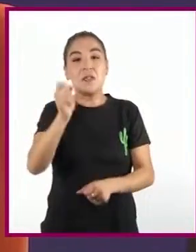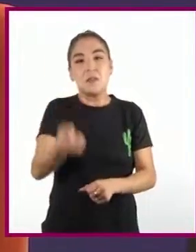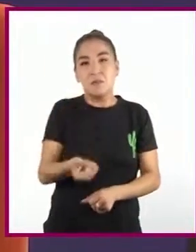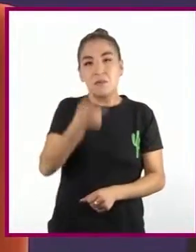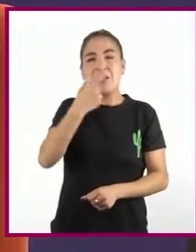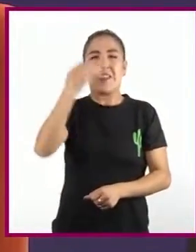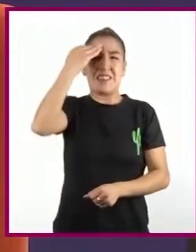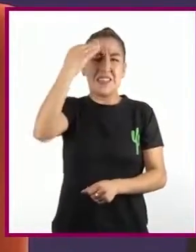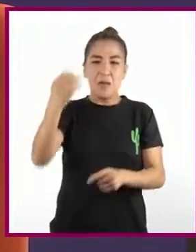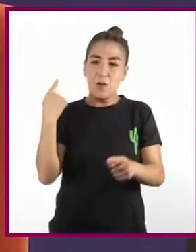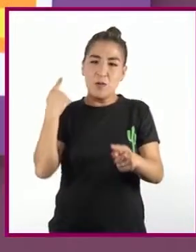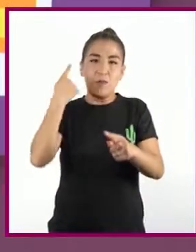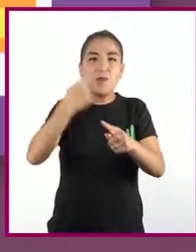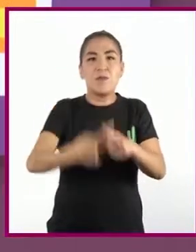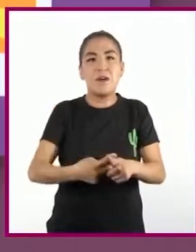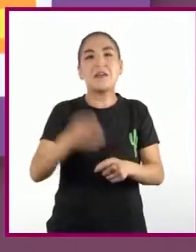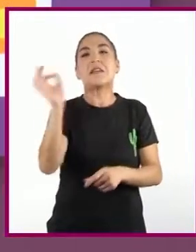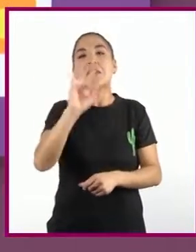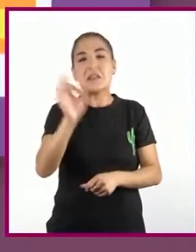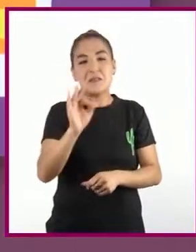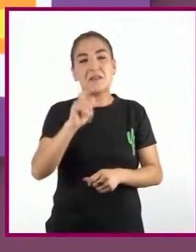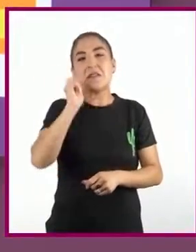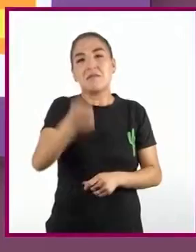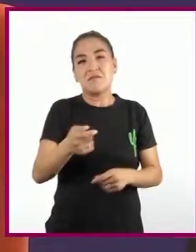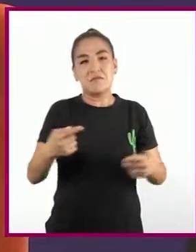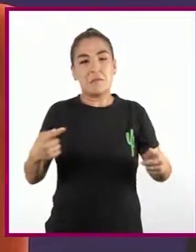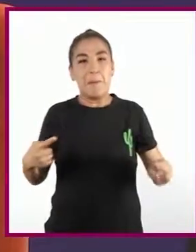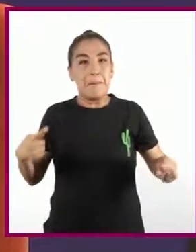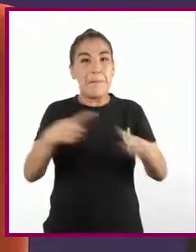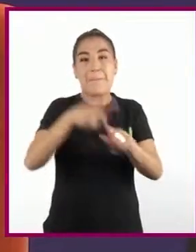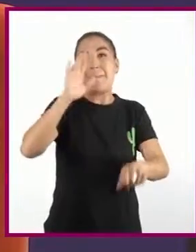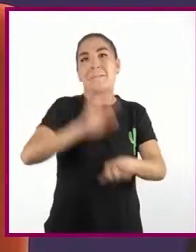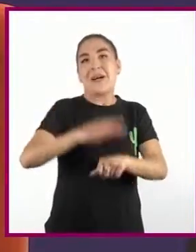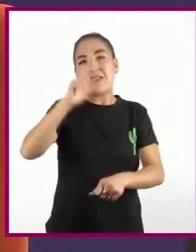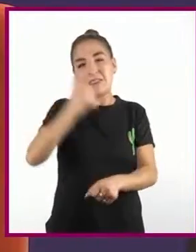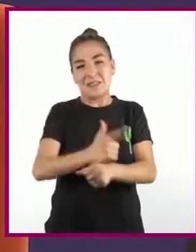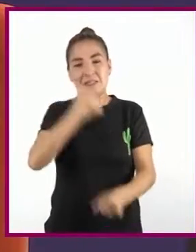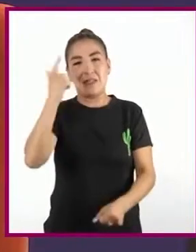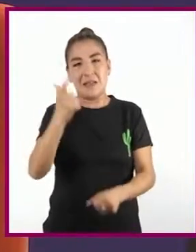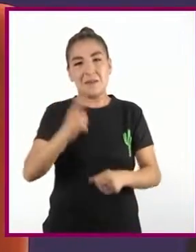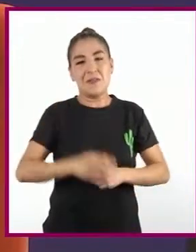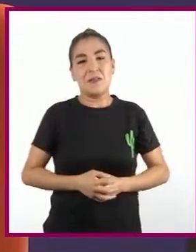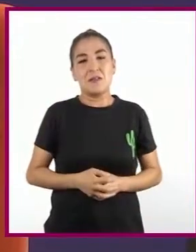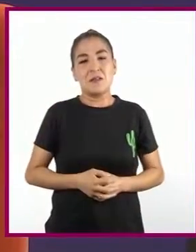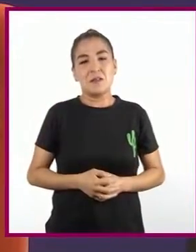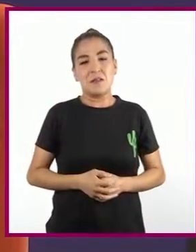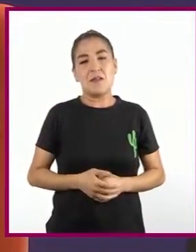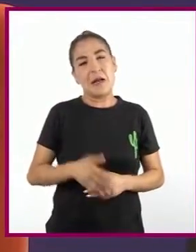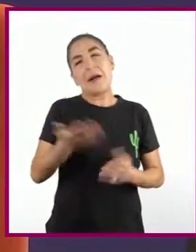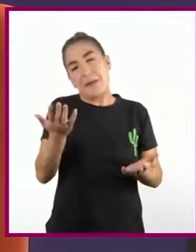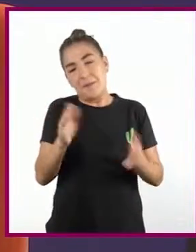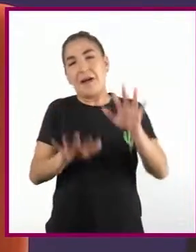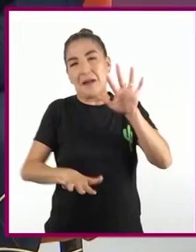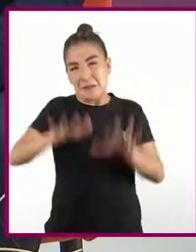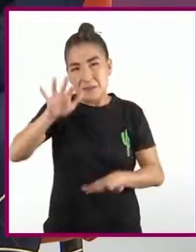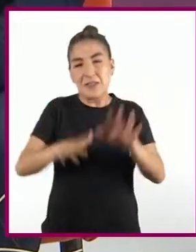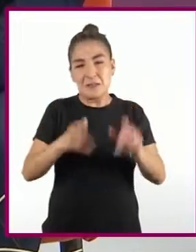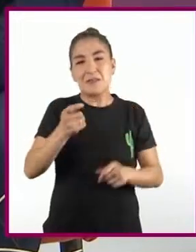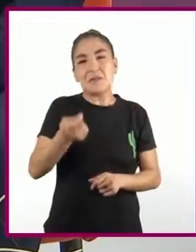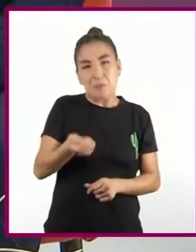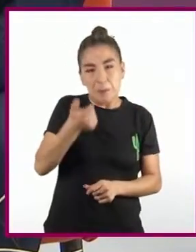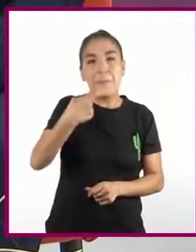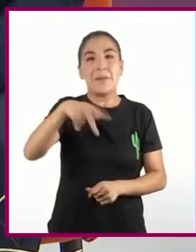por mucho tiempo, pues podemos tener una reacción adversa grave, en este caso, muy pocas veces, pero sí nos puede dar un